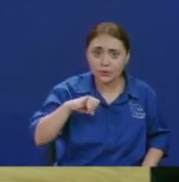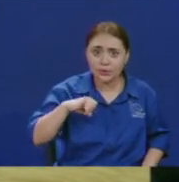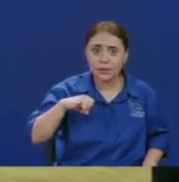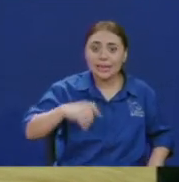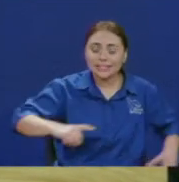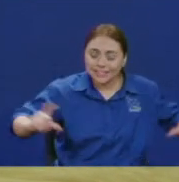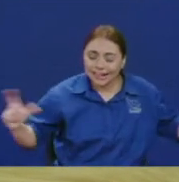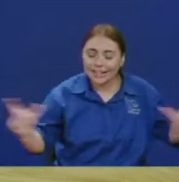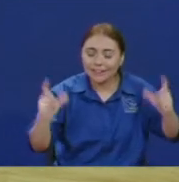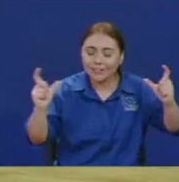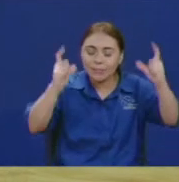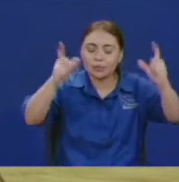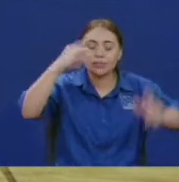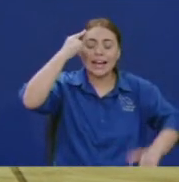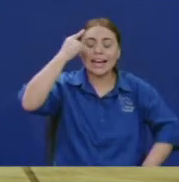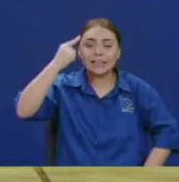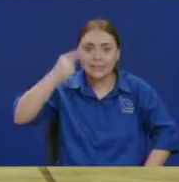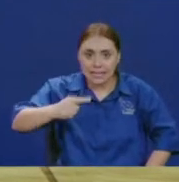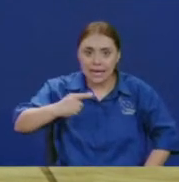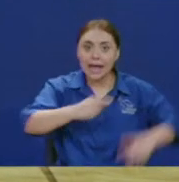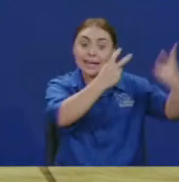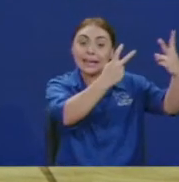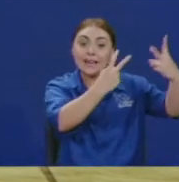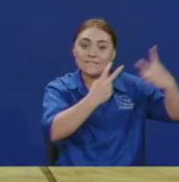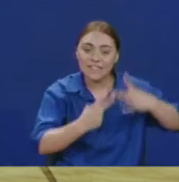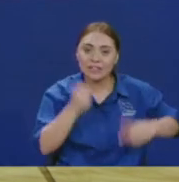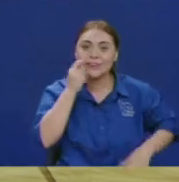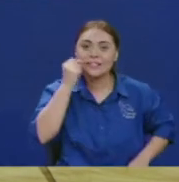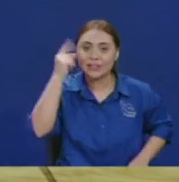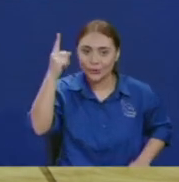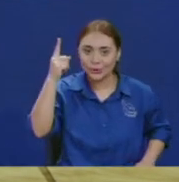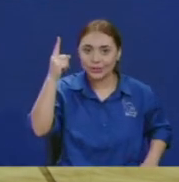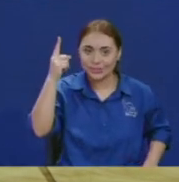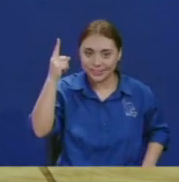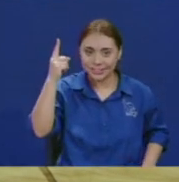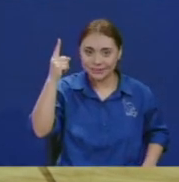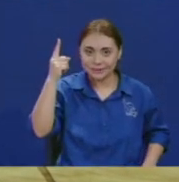¿Usted ha comido cabeza de algún animalito en lo natural?